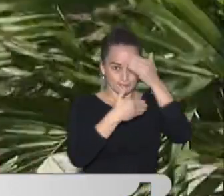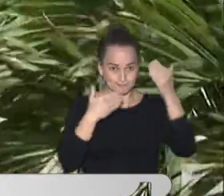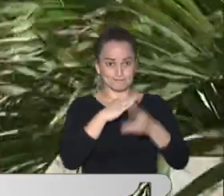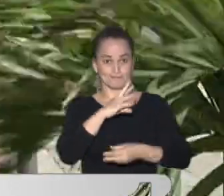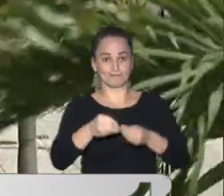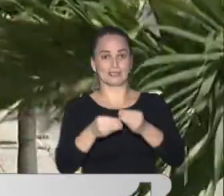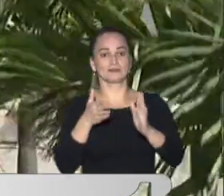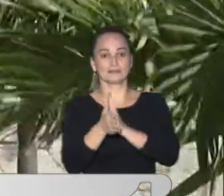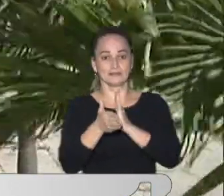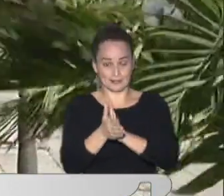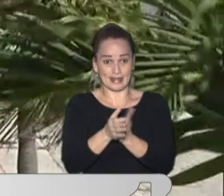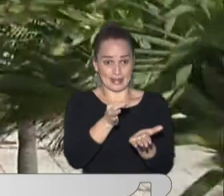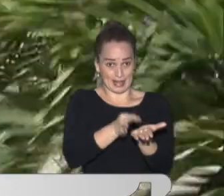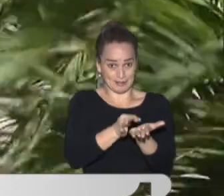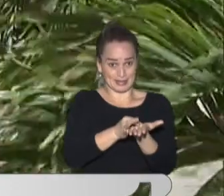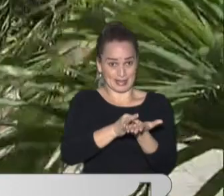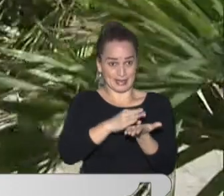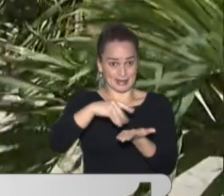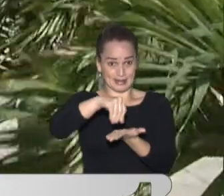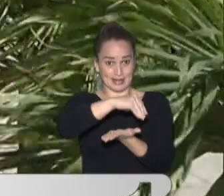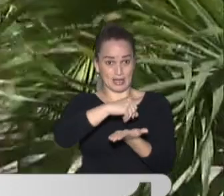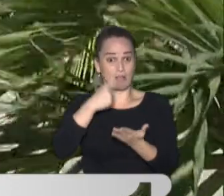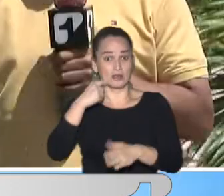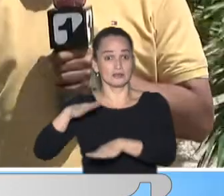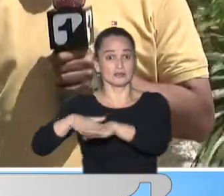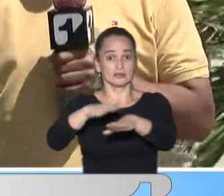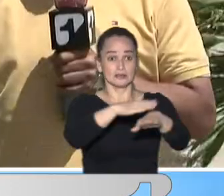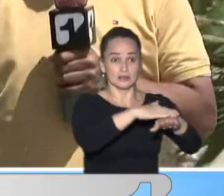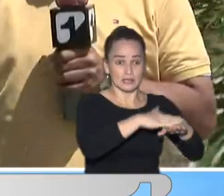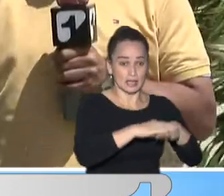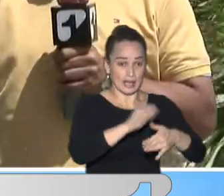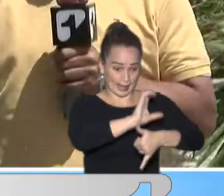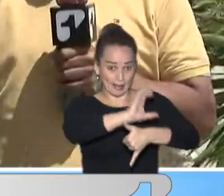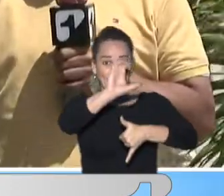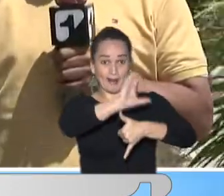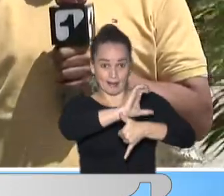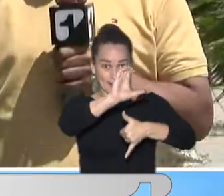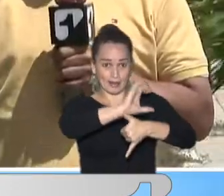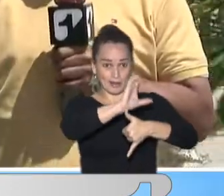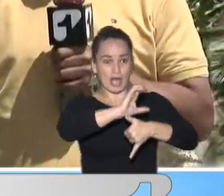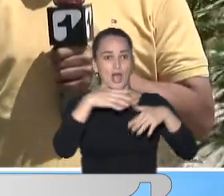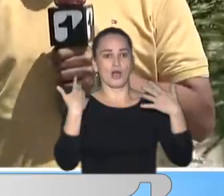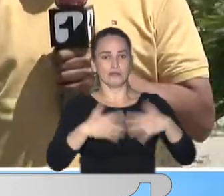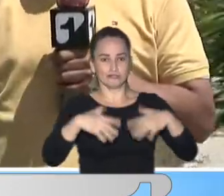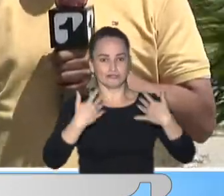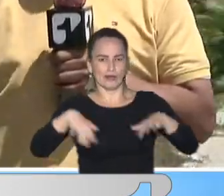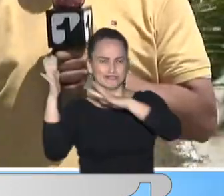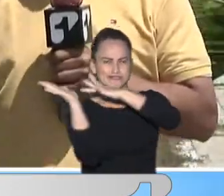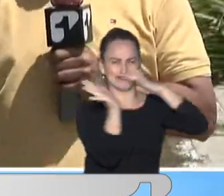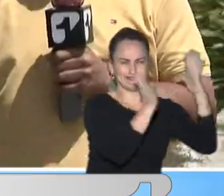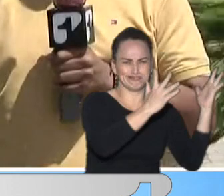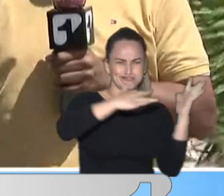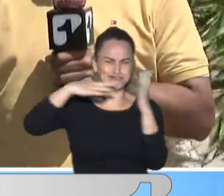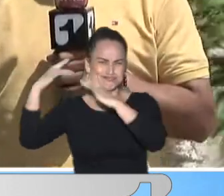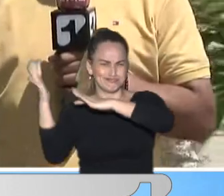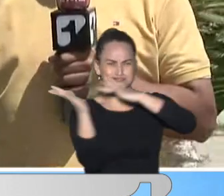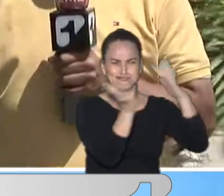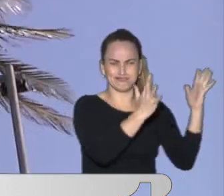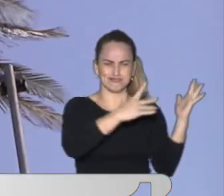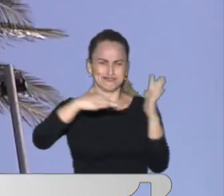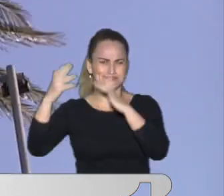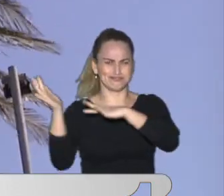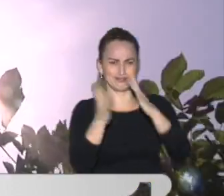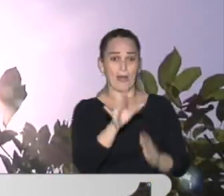capital del Atlántico hay alerta en todo el Caribe como consecuencia de los fuertes vientos que están oscilando entre